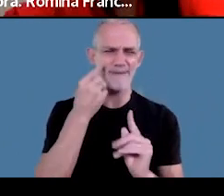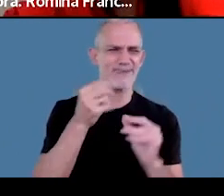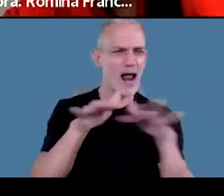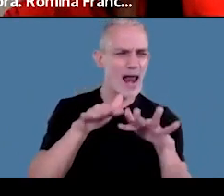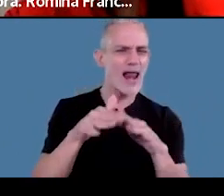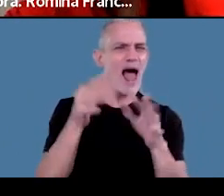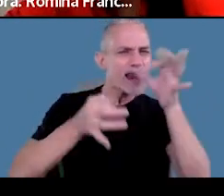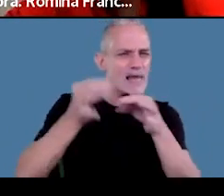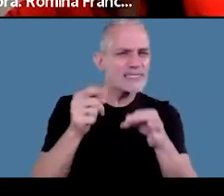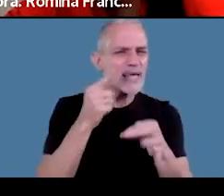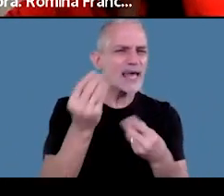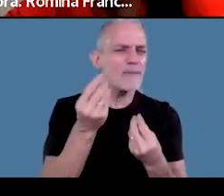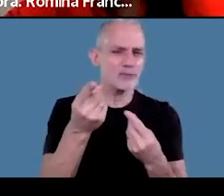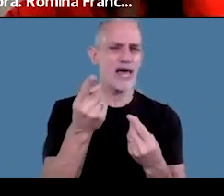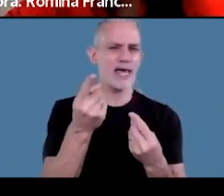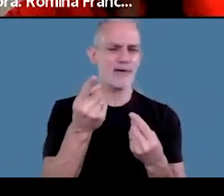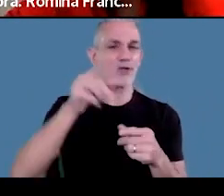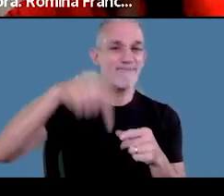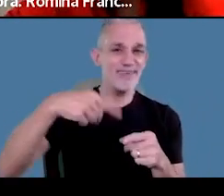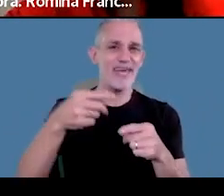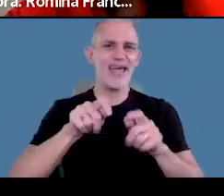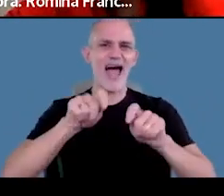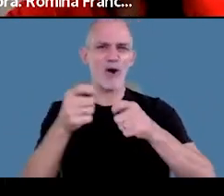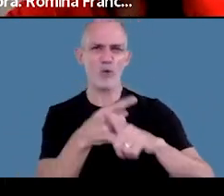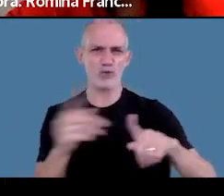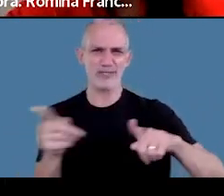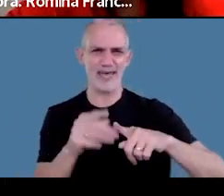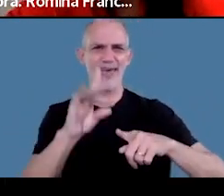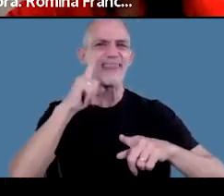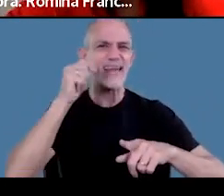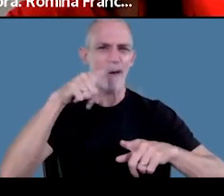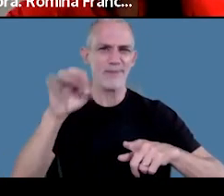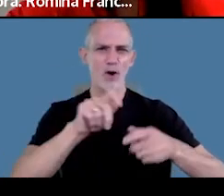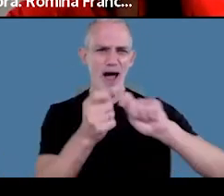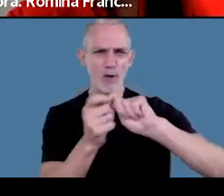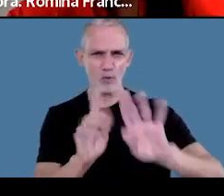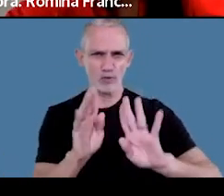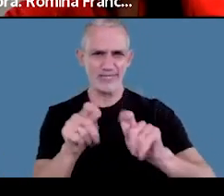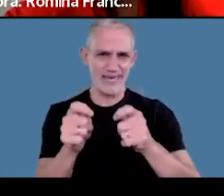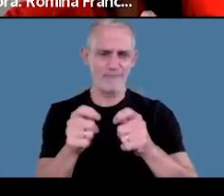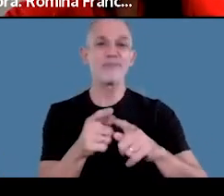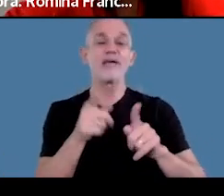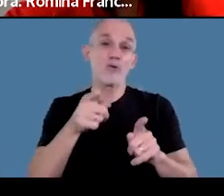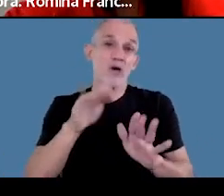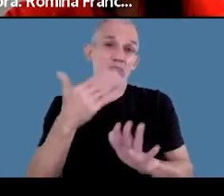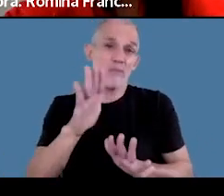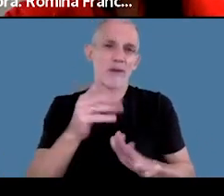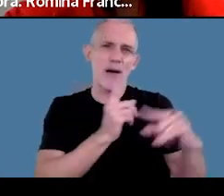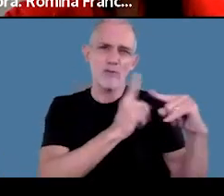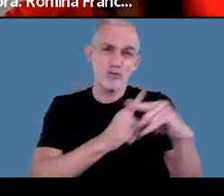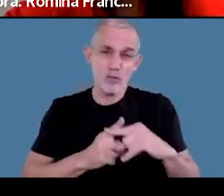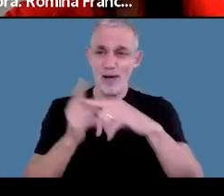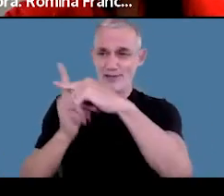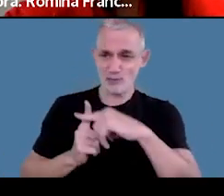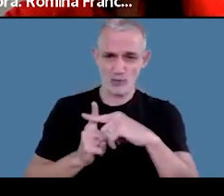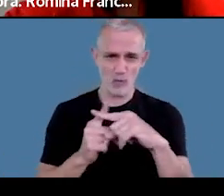analizarlas y nos va a generar este ajuste dinámico. ¿Y qué les puedo decir? Luego es que la sumatoria de